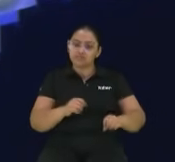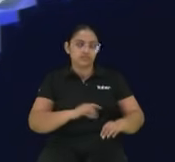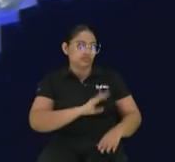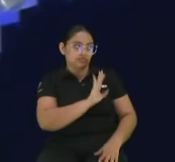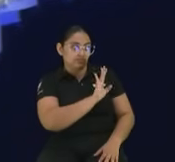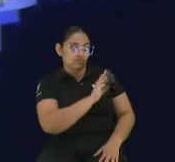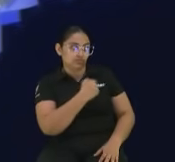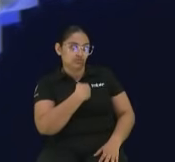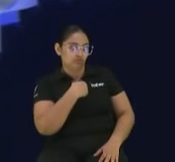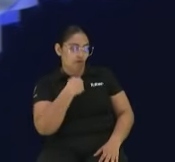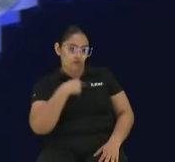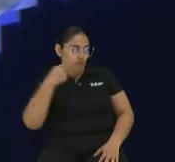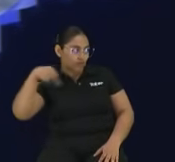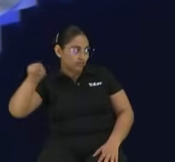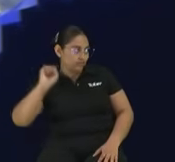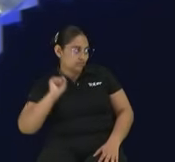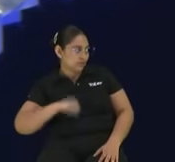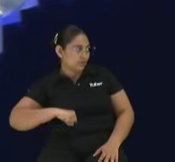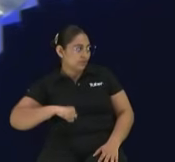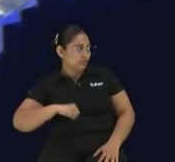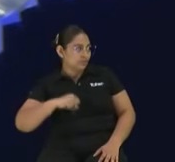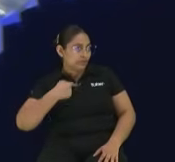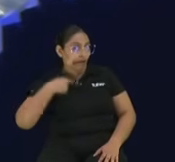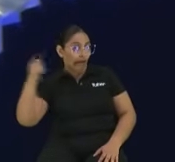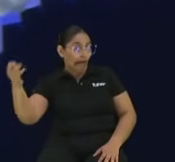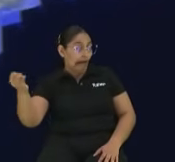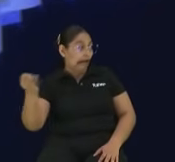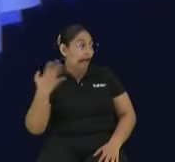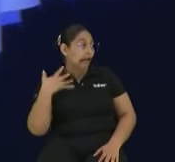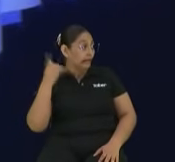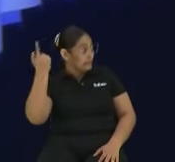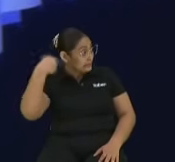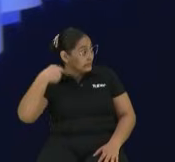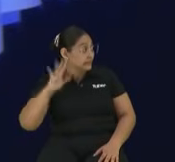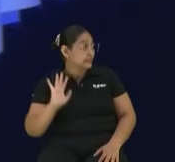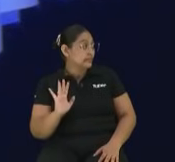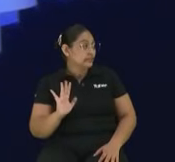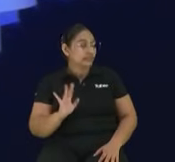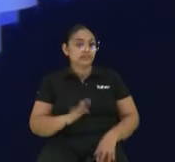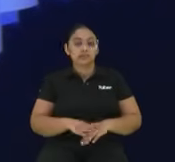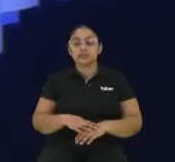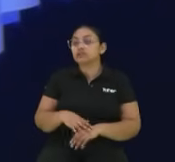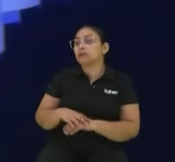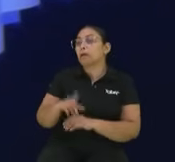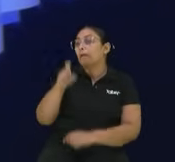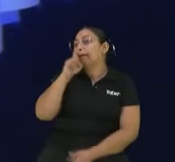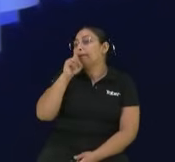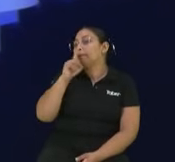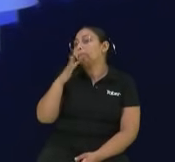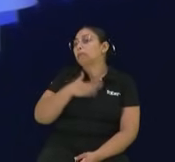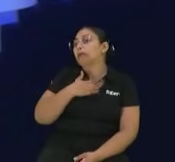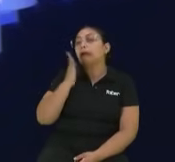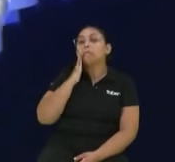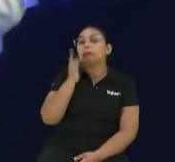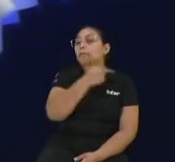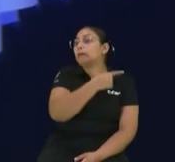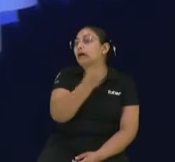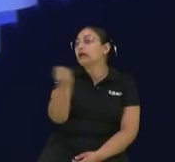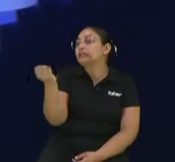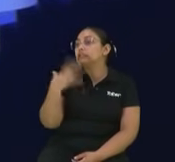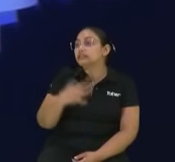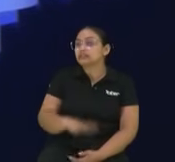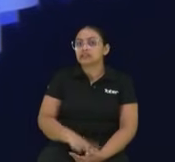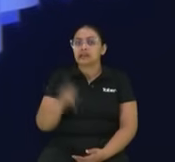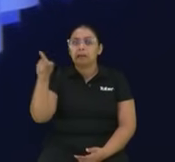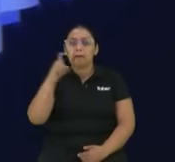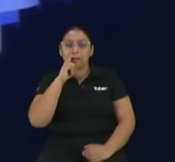vosman muerde all el dice mi mamá que vamos de